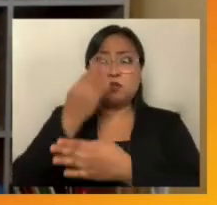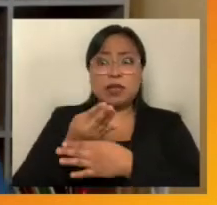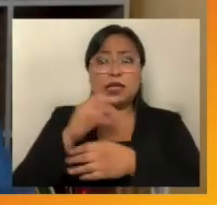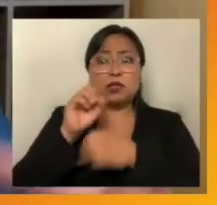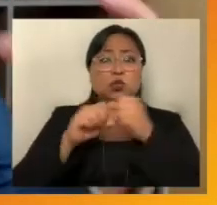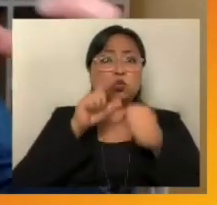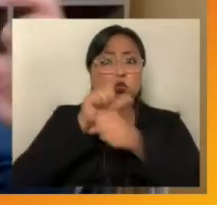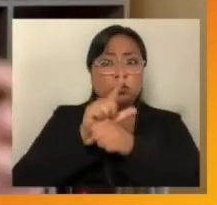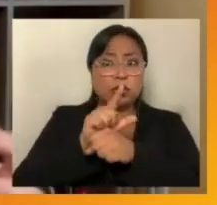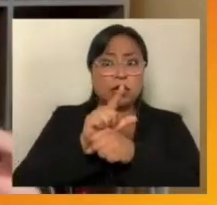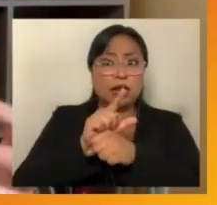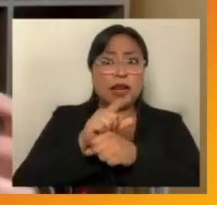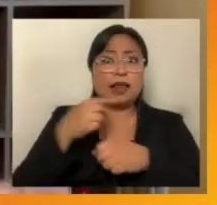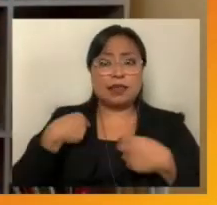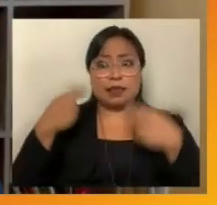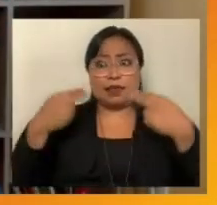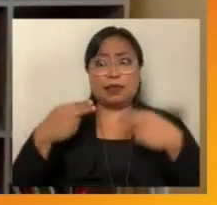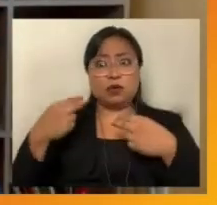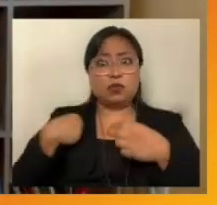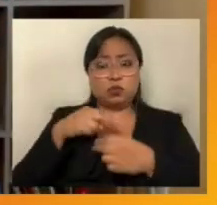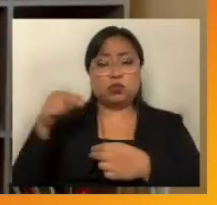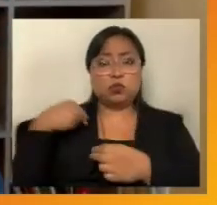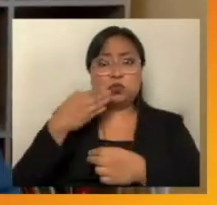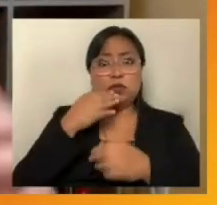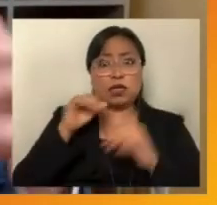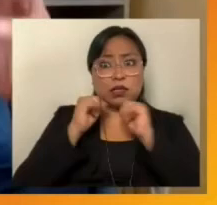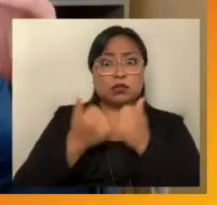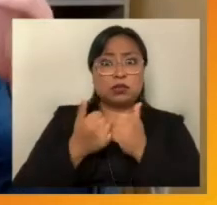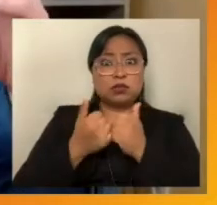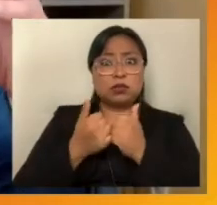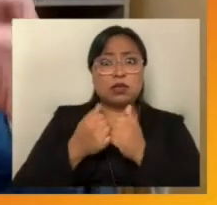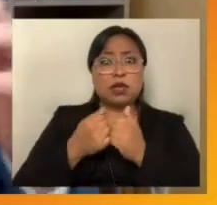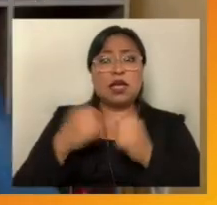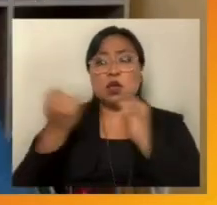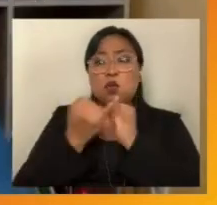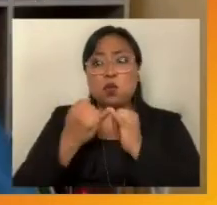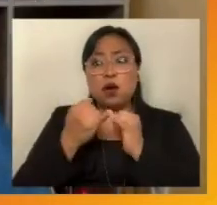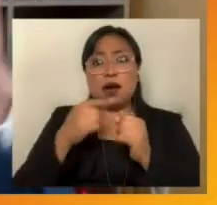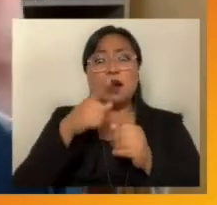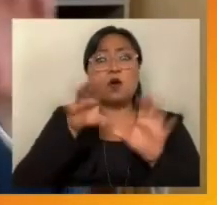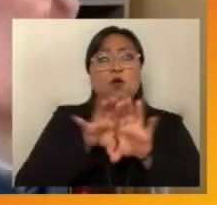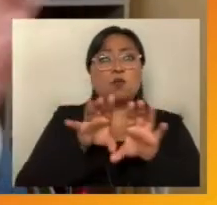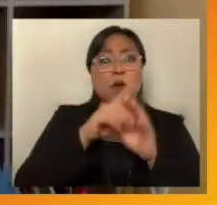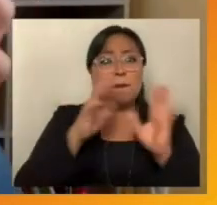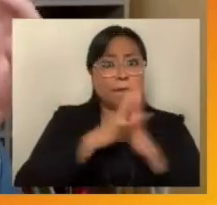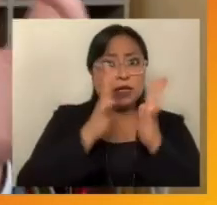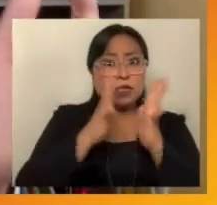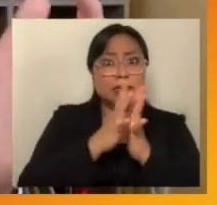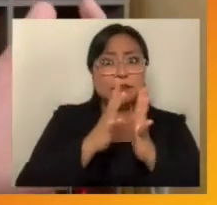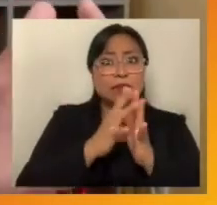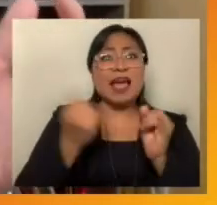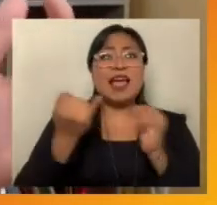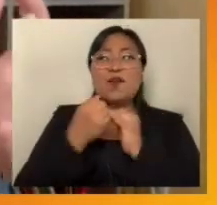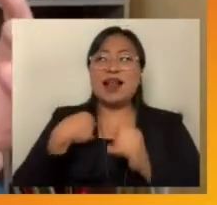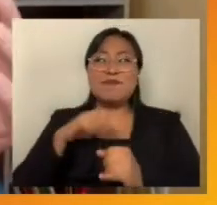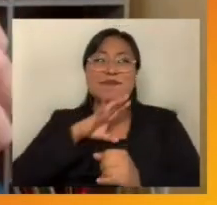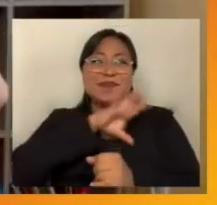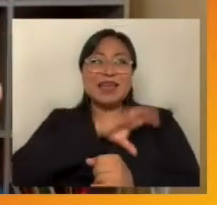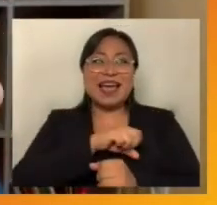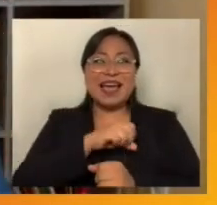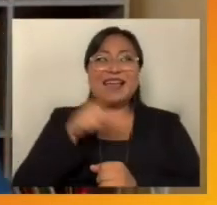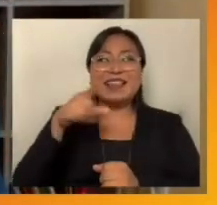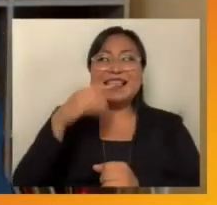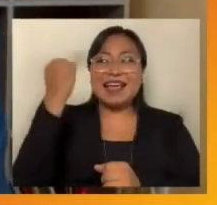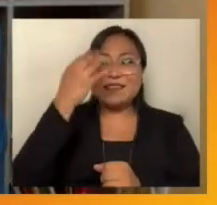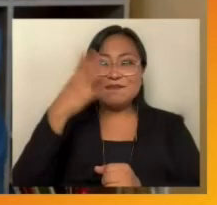¿Podría ser vendible dentro de su organización, para sus accionistas? Me gustan mucho los banners de imágenes en situaciones